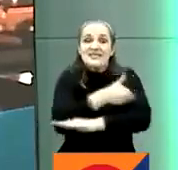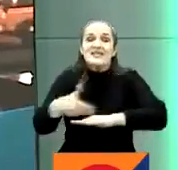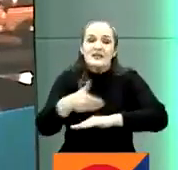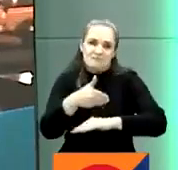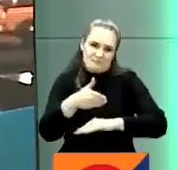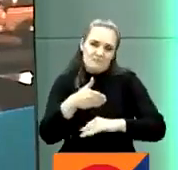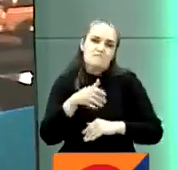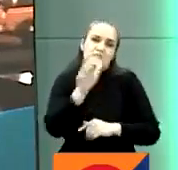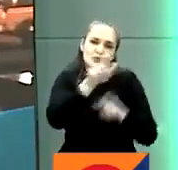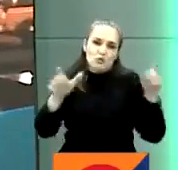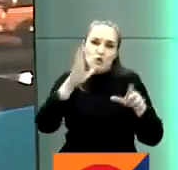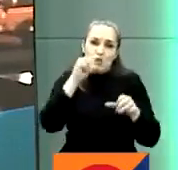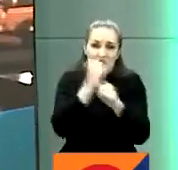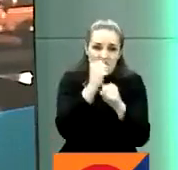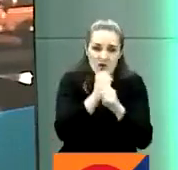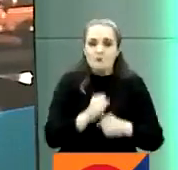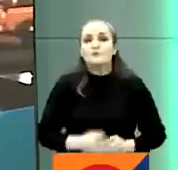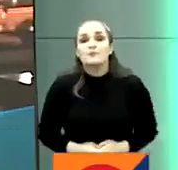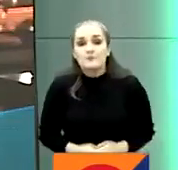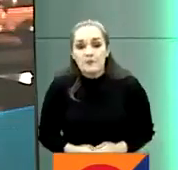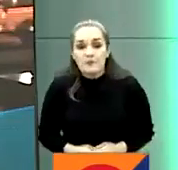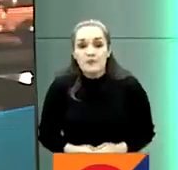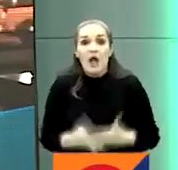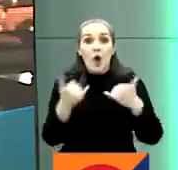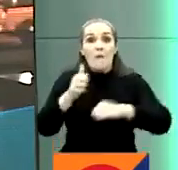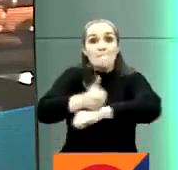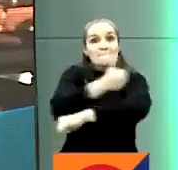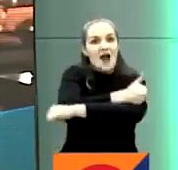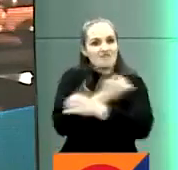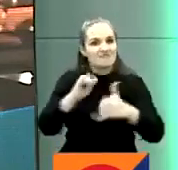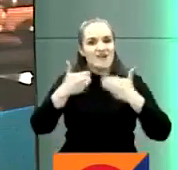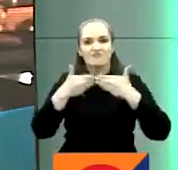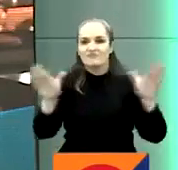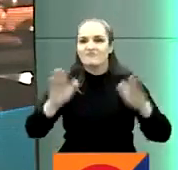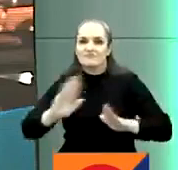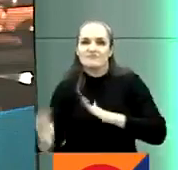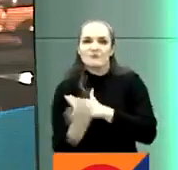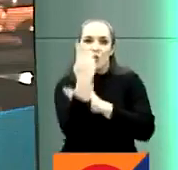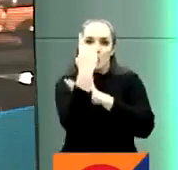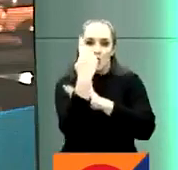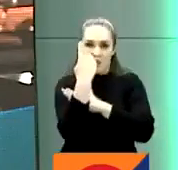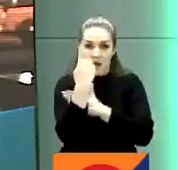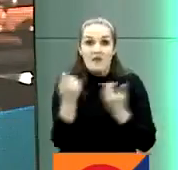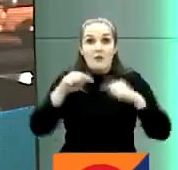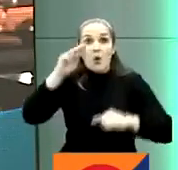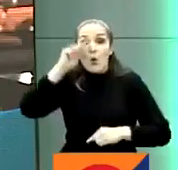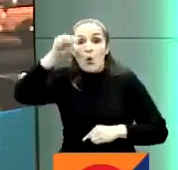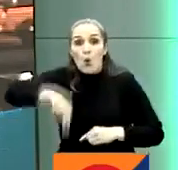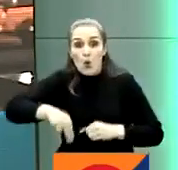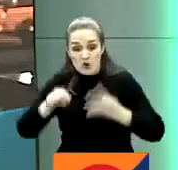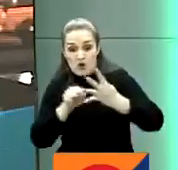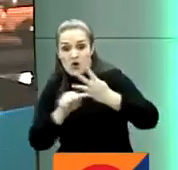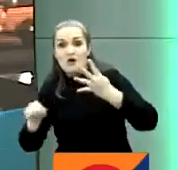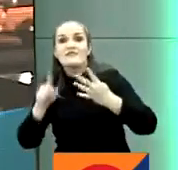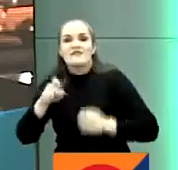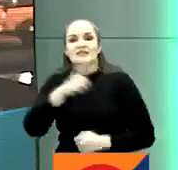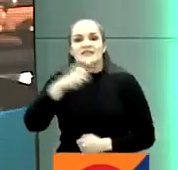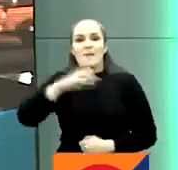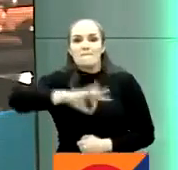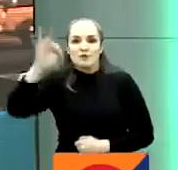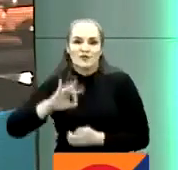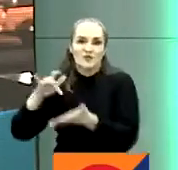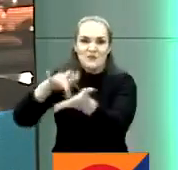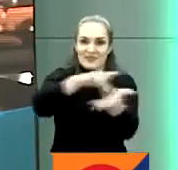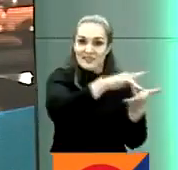Precisamente en Bogotá, los bares podrán abrir hasta la 1 de la mañana y a finales del mes de junio se garantizará 100% de